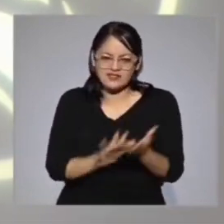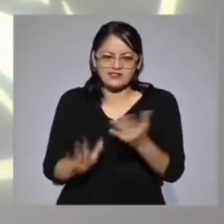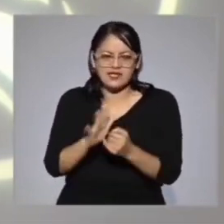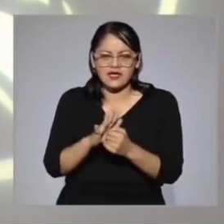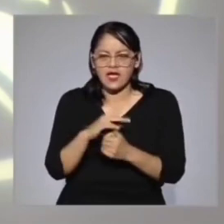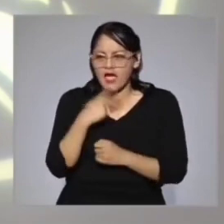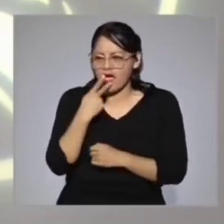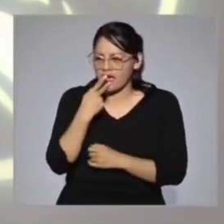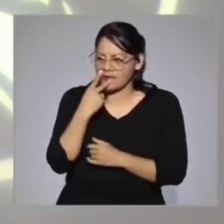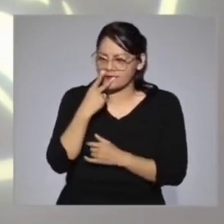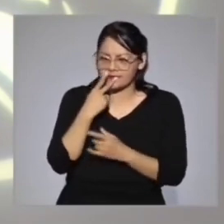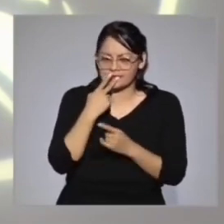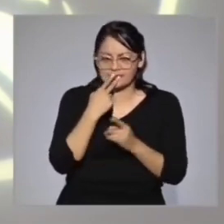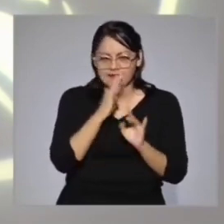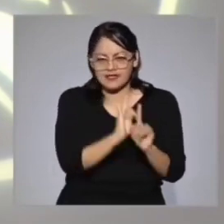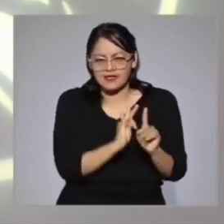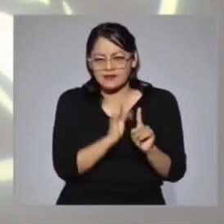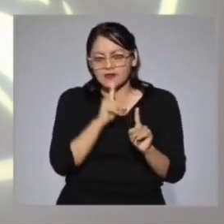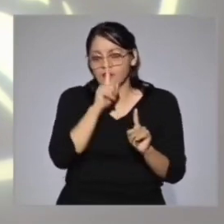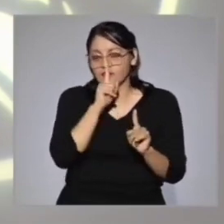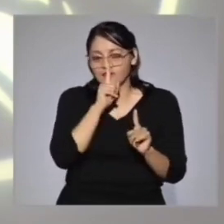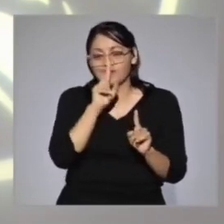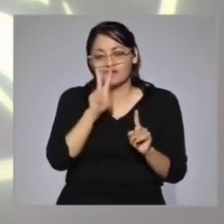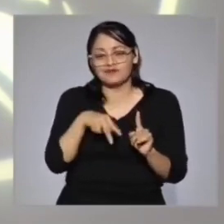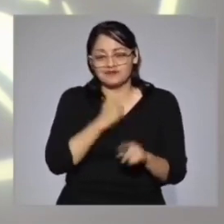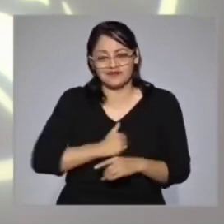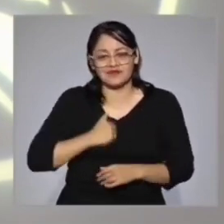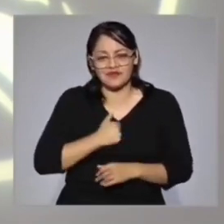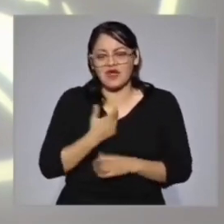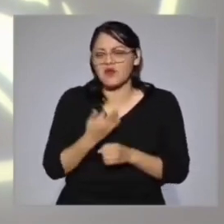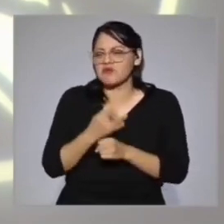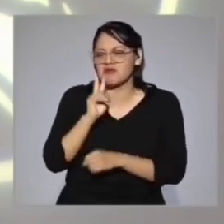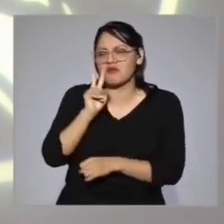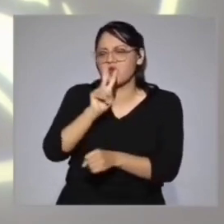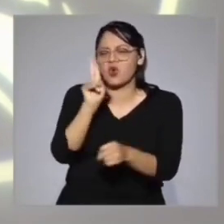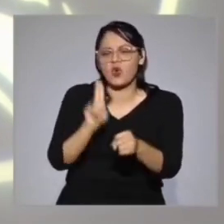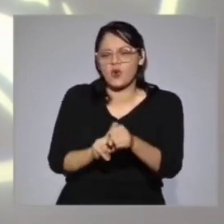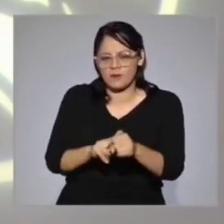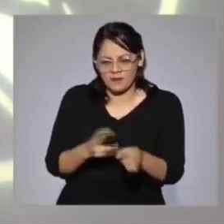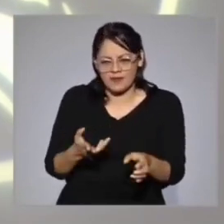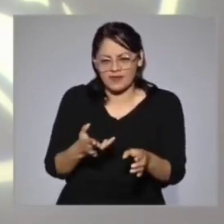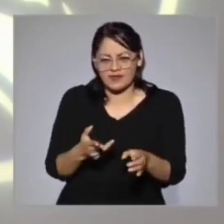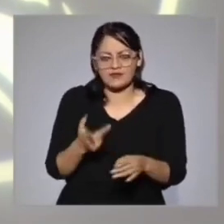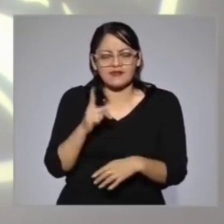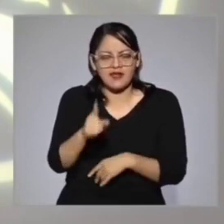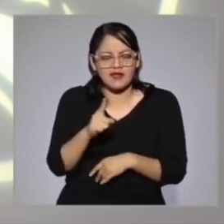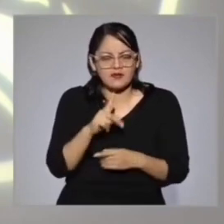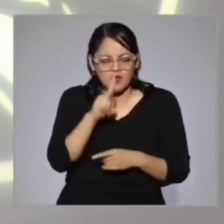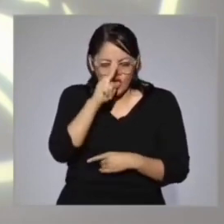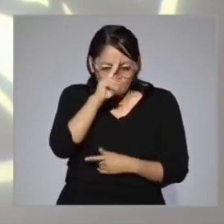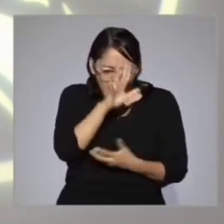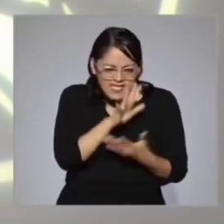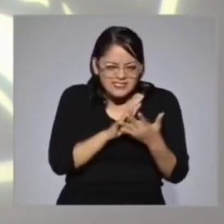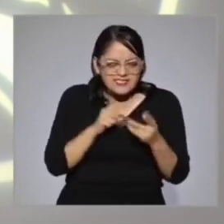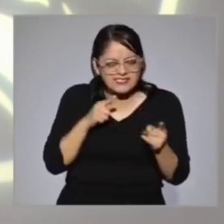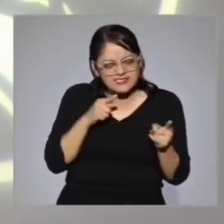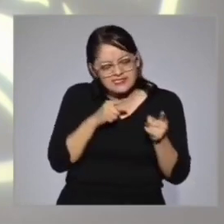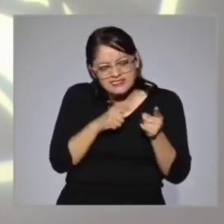menos habladas, menos tratadas, porque desafortunadamente se ha normalizado y es de esas violencias sutiles, pero que